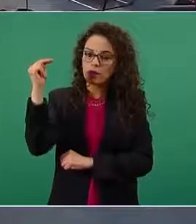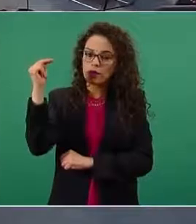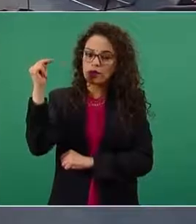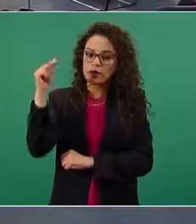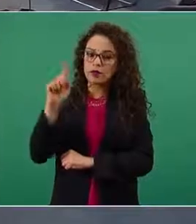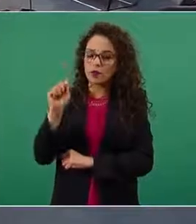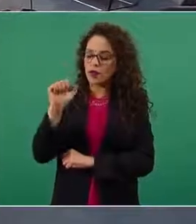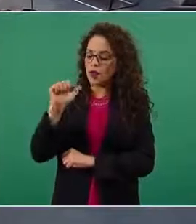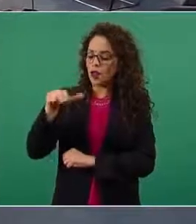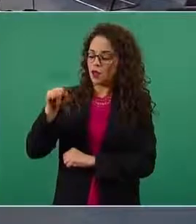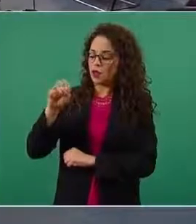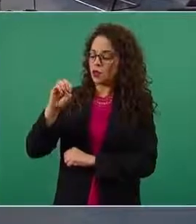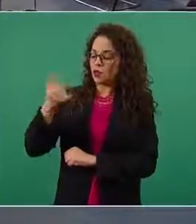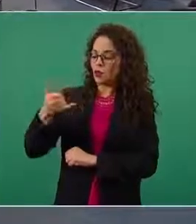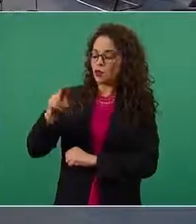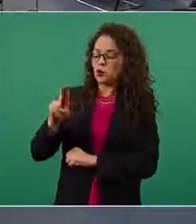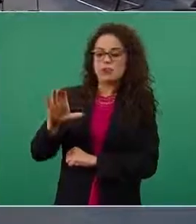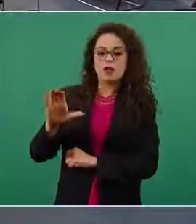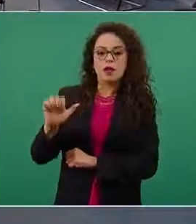Tantoyuca,